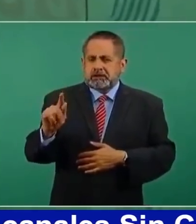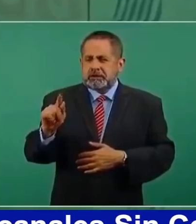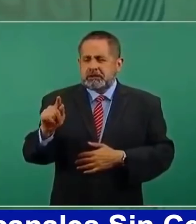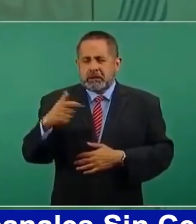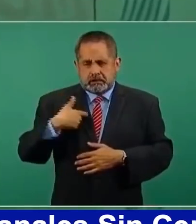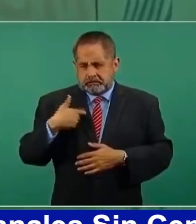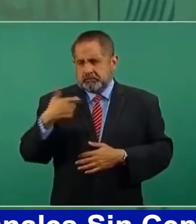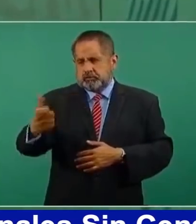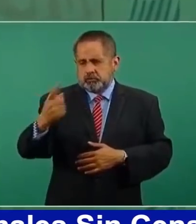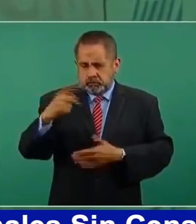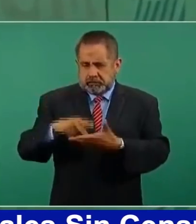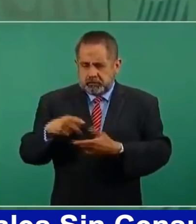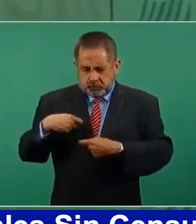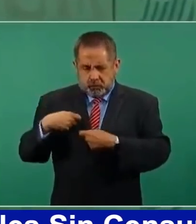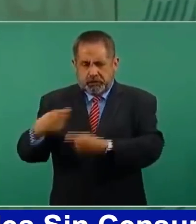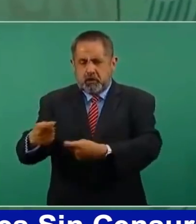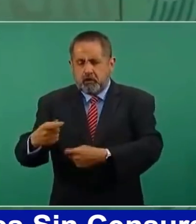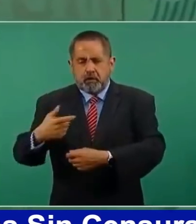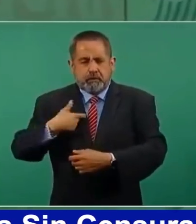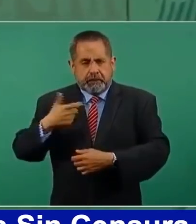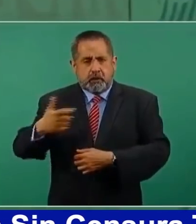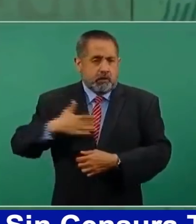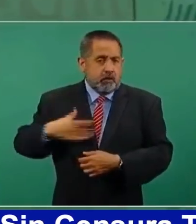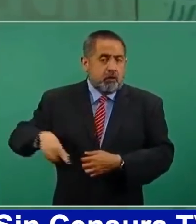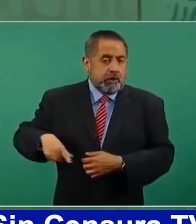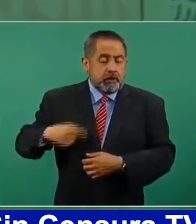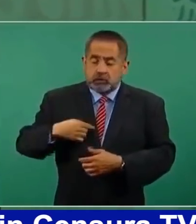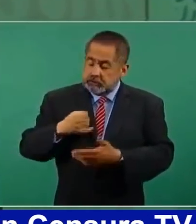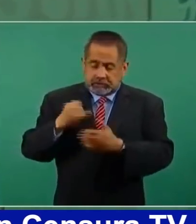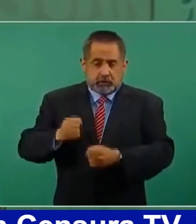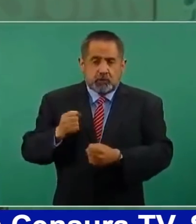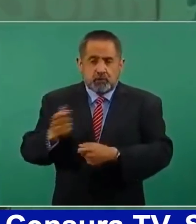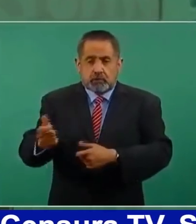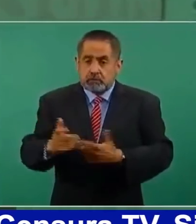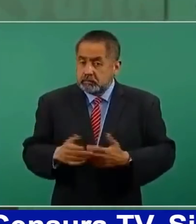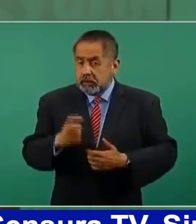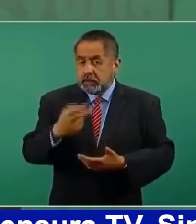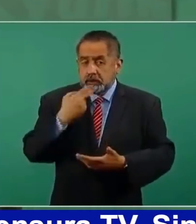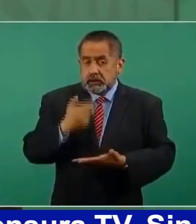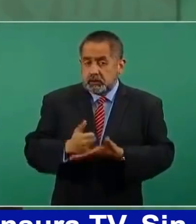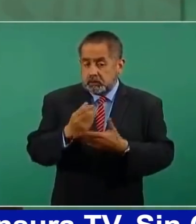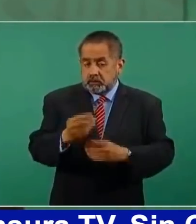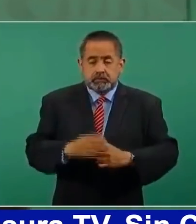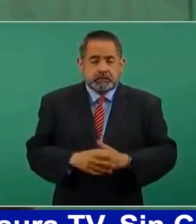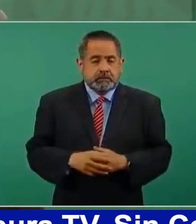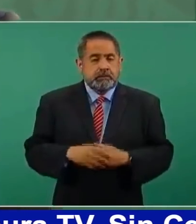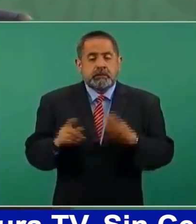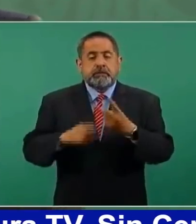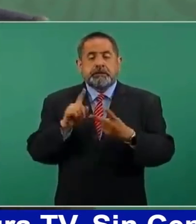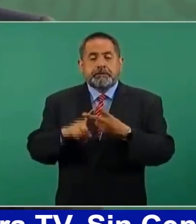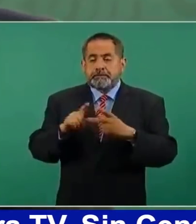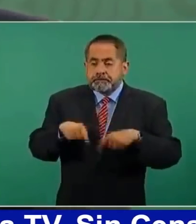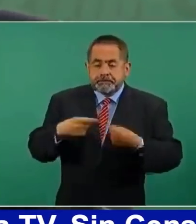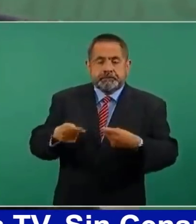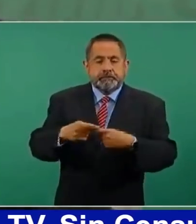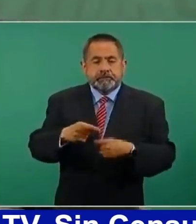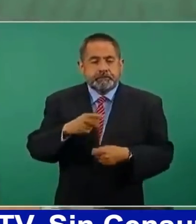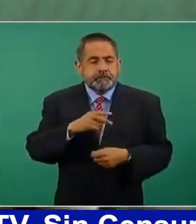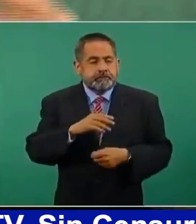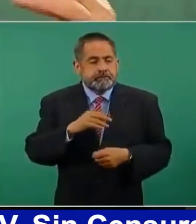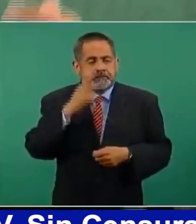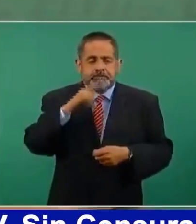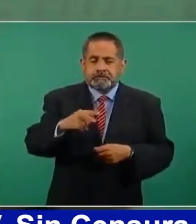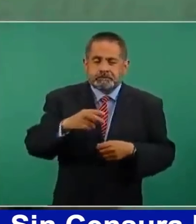5.70 el kilo al productor. Lo otro que está ayudando mucho es la entrega de fertilizante, que vamos